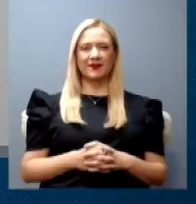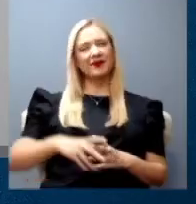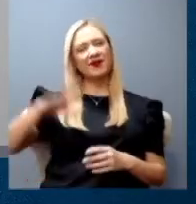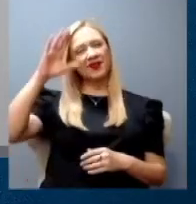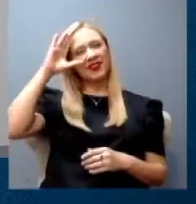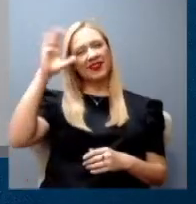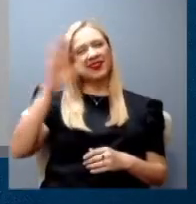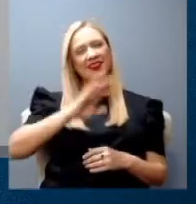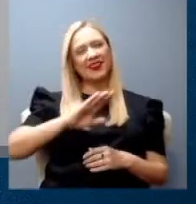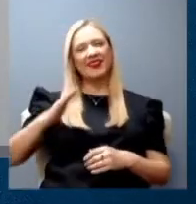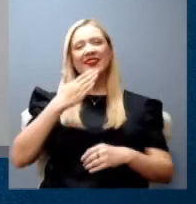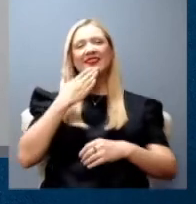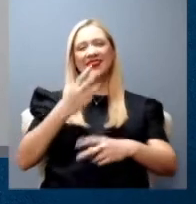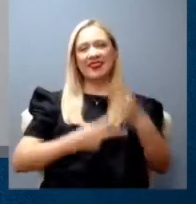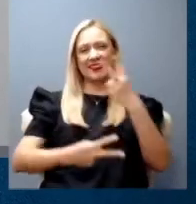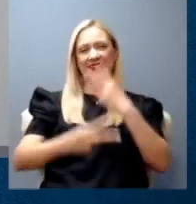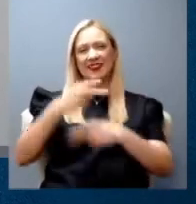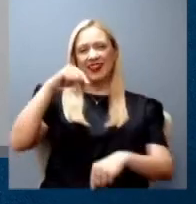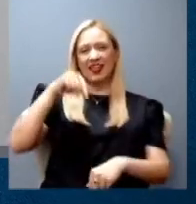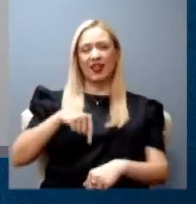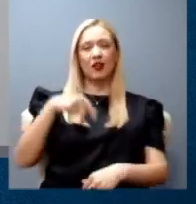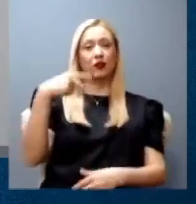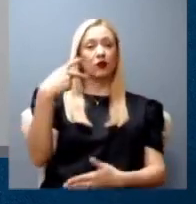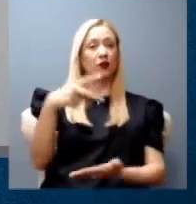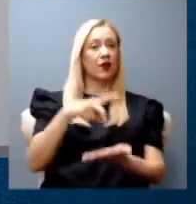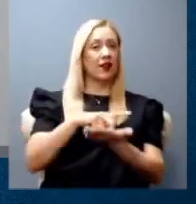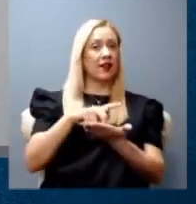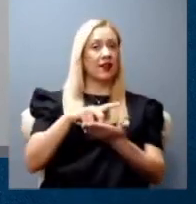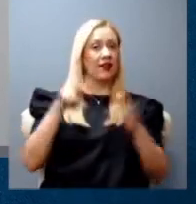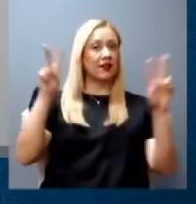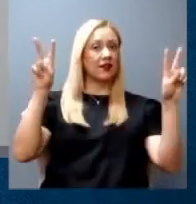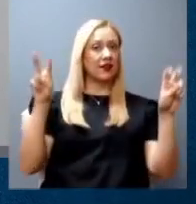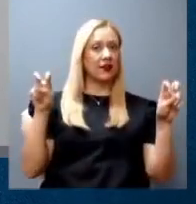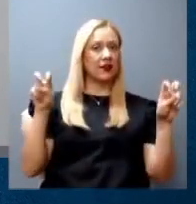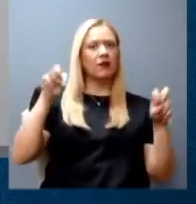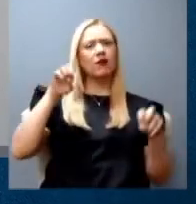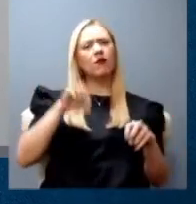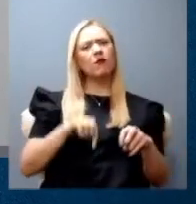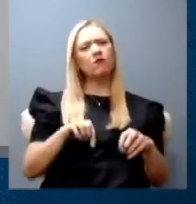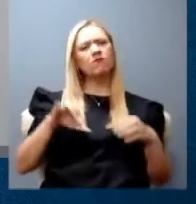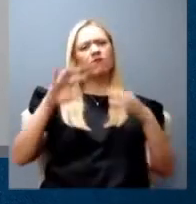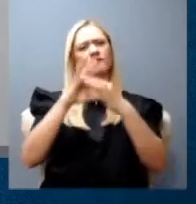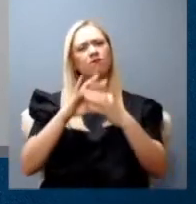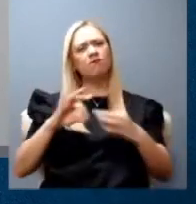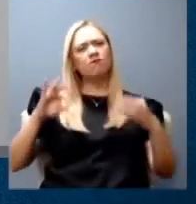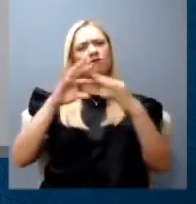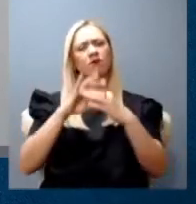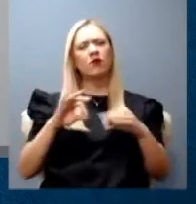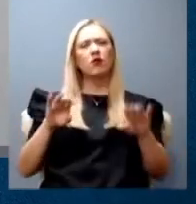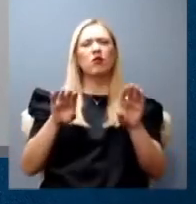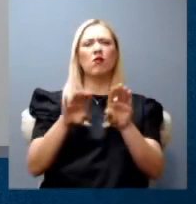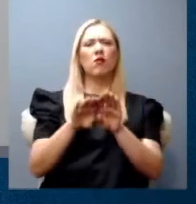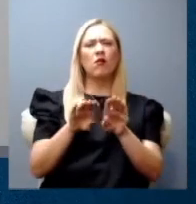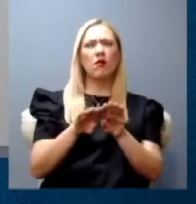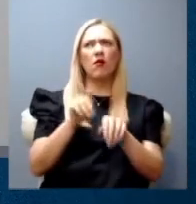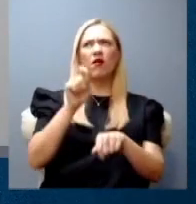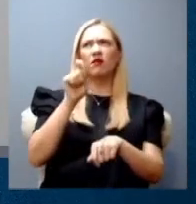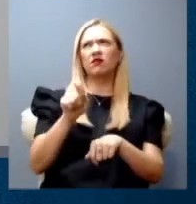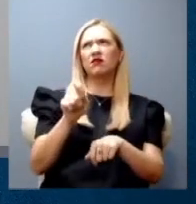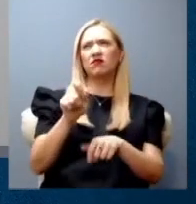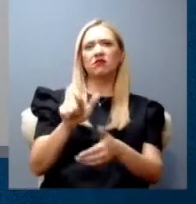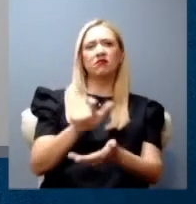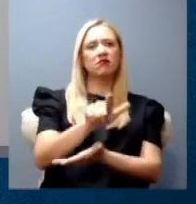Hola, bienvenidos y bienvenidas a su programa Tus Derechos. El día de hoy vamos a platicar sobre un tema como la justicia transicional, un tema